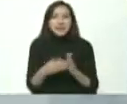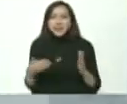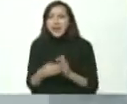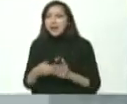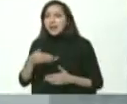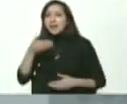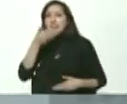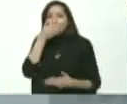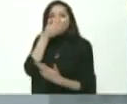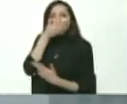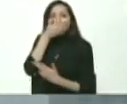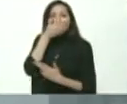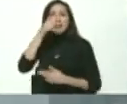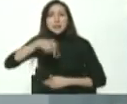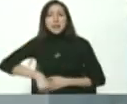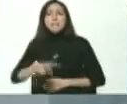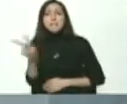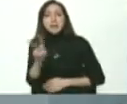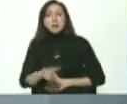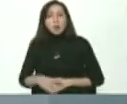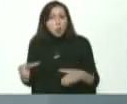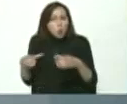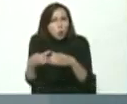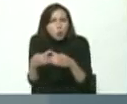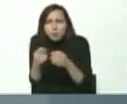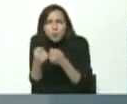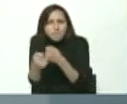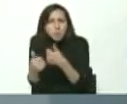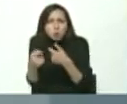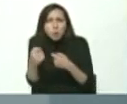en el país. Un pequeño grupete